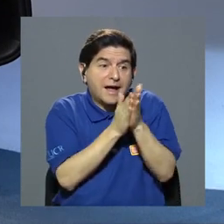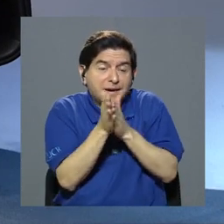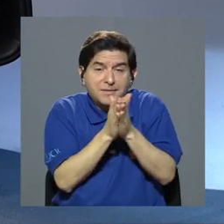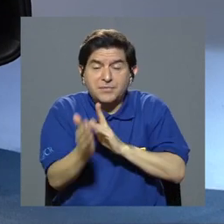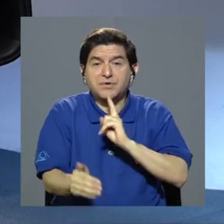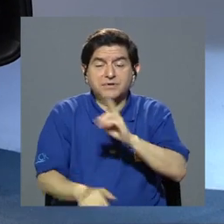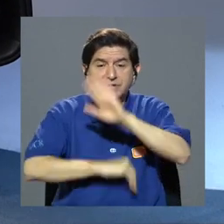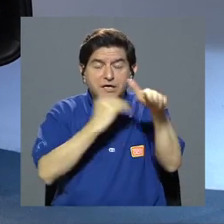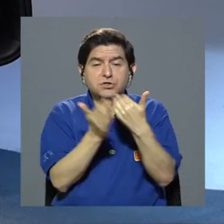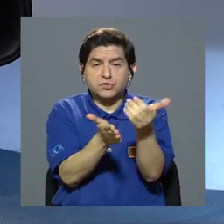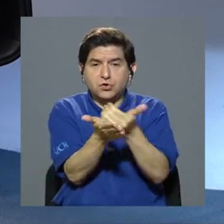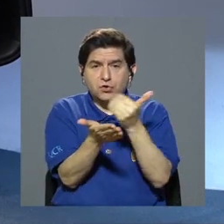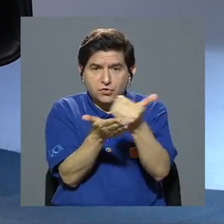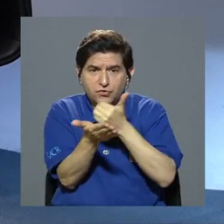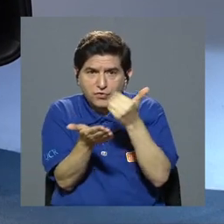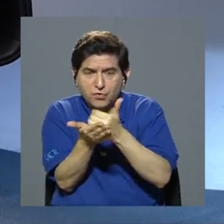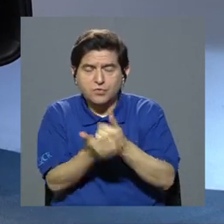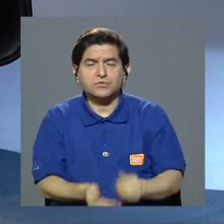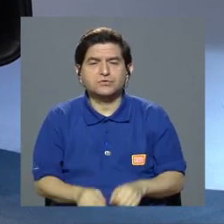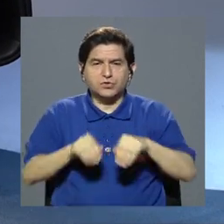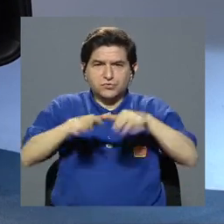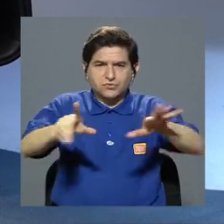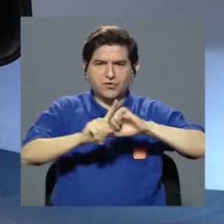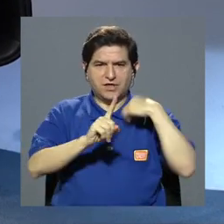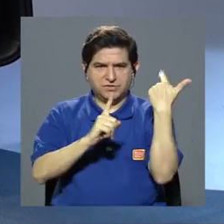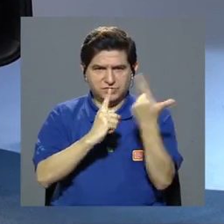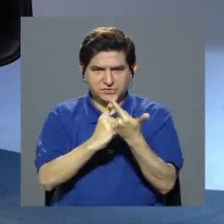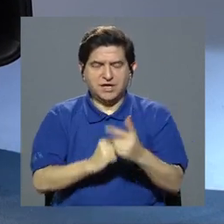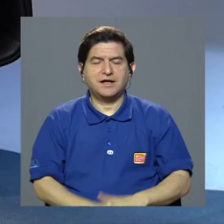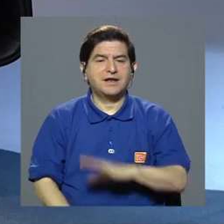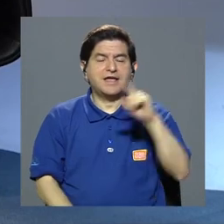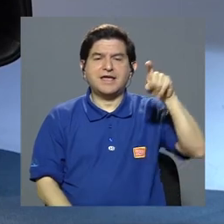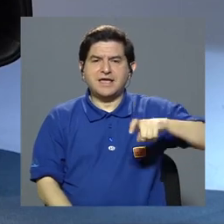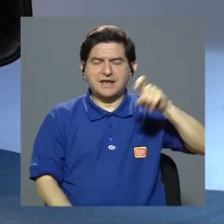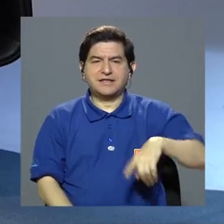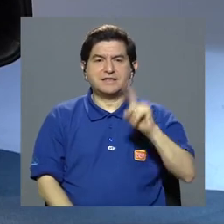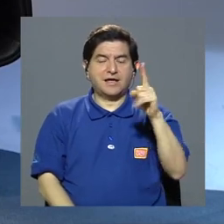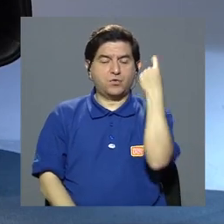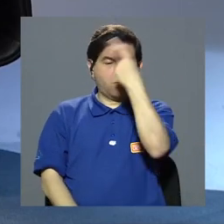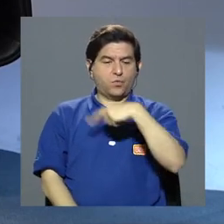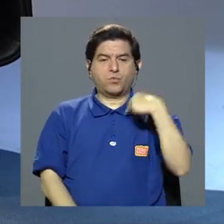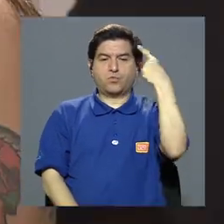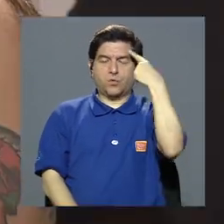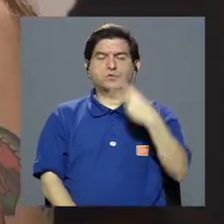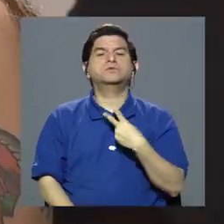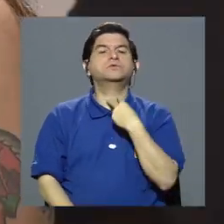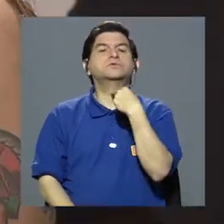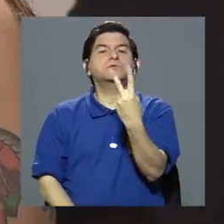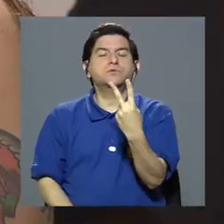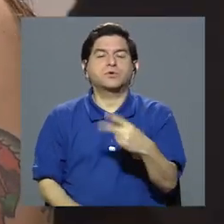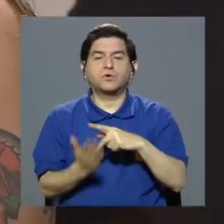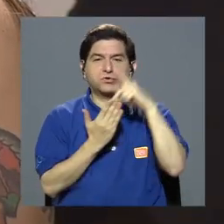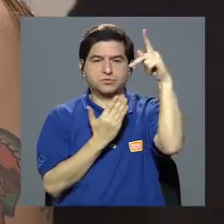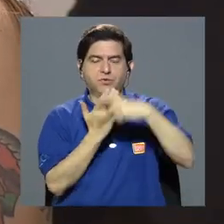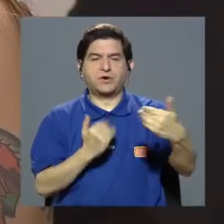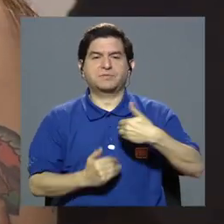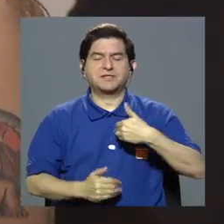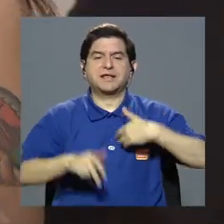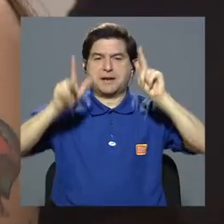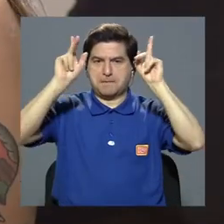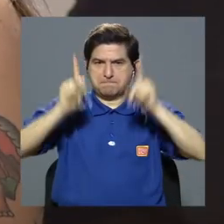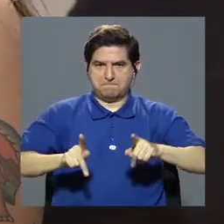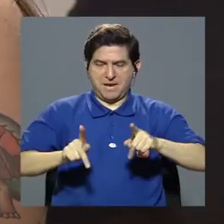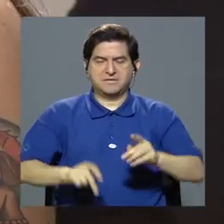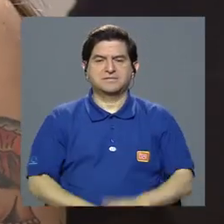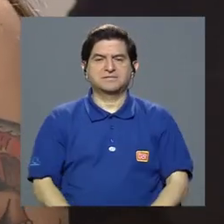aprovechar realmente todos los recursos que ofrecen las redes sociales y necesitar perdón necesitamos una cara damos una voz estamos que el programa tuviera